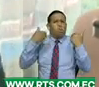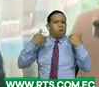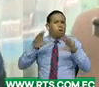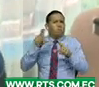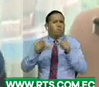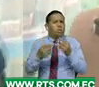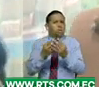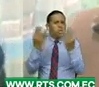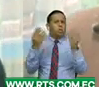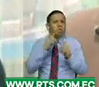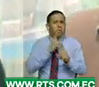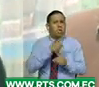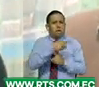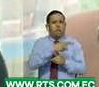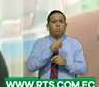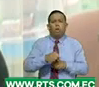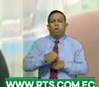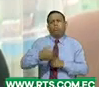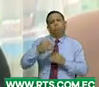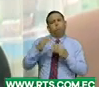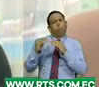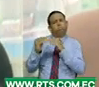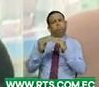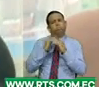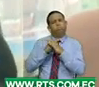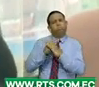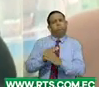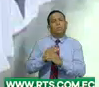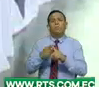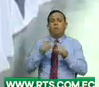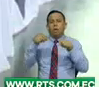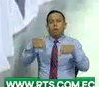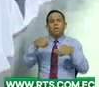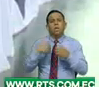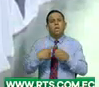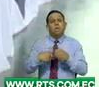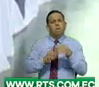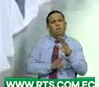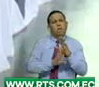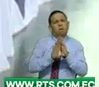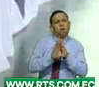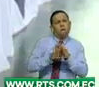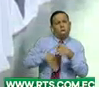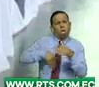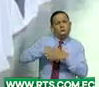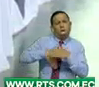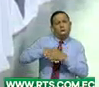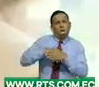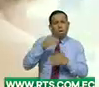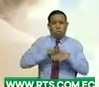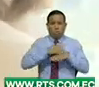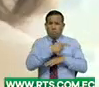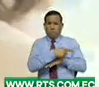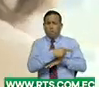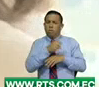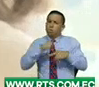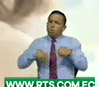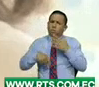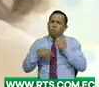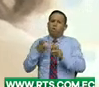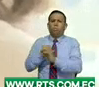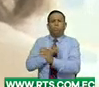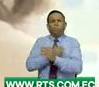eso no interrumpa el desarrollo de la ciudad de quito la postura del bloque correístas según la aconseja la luz elena coloma